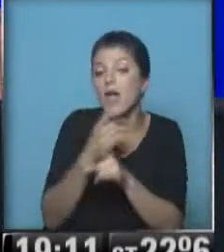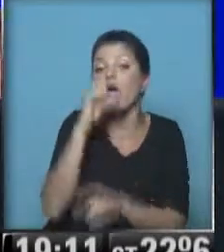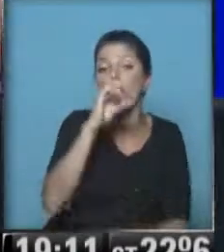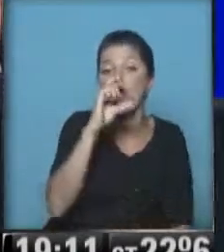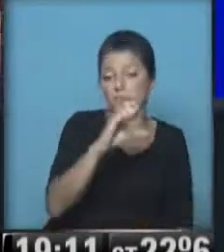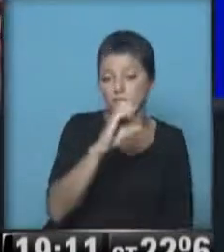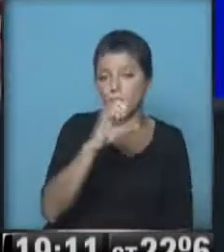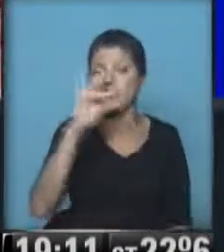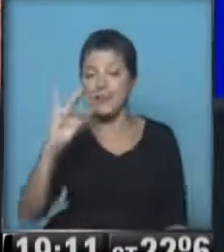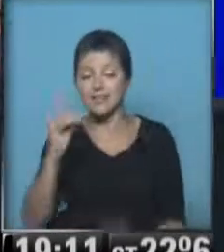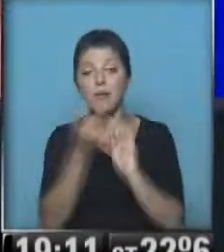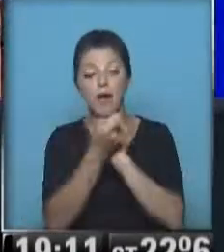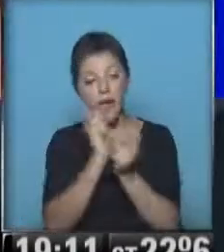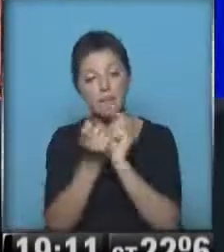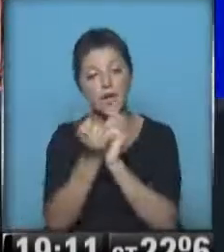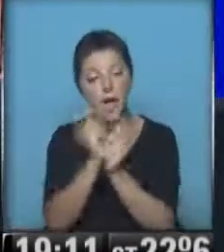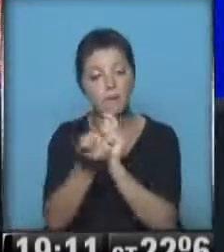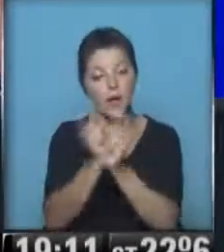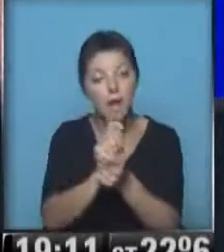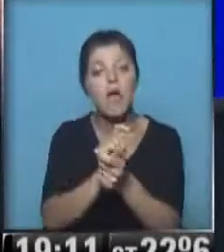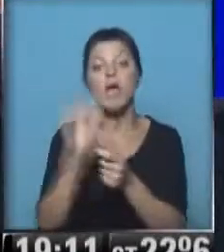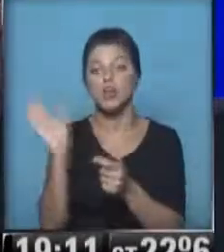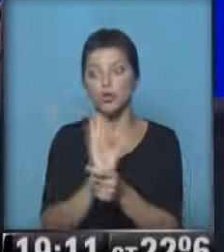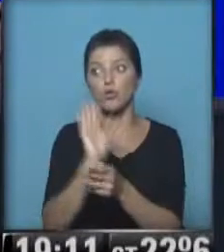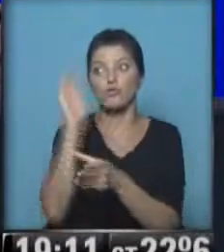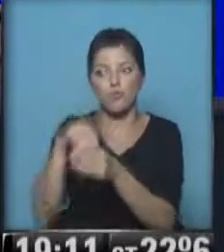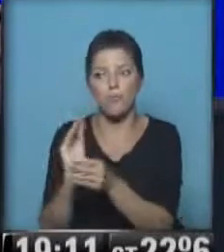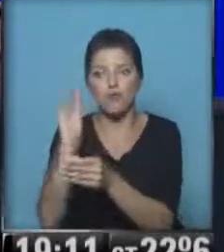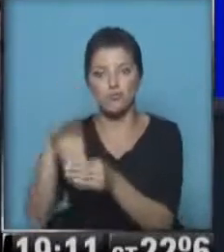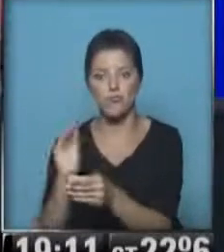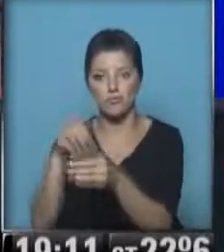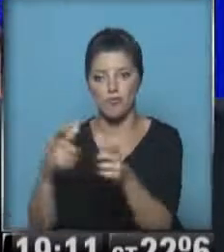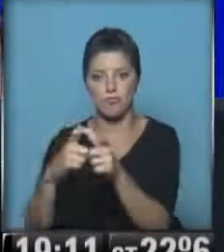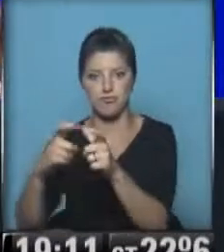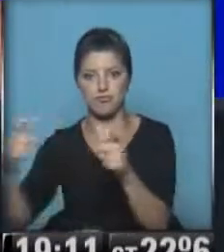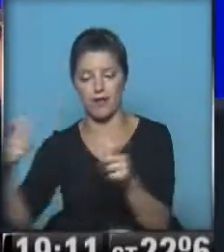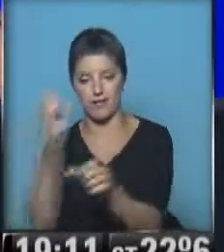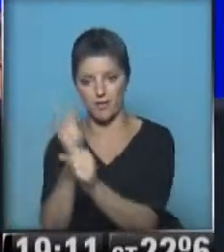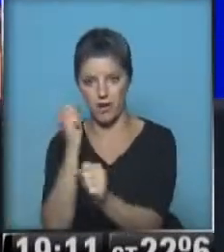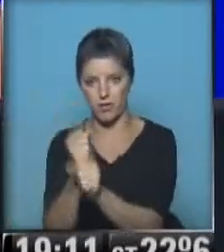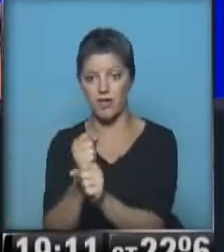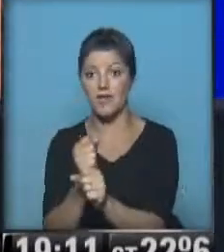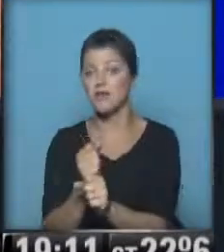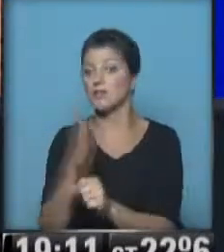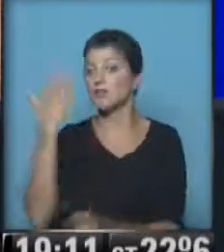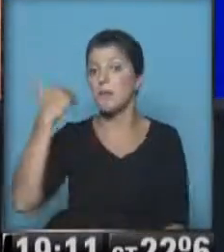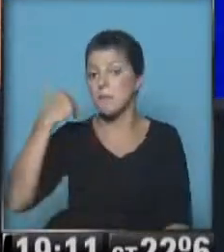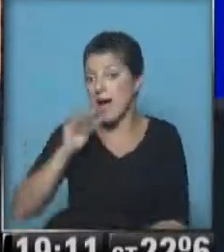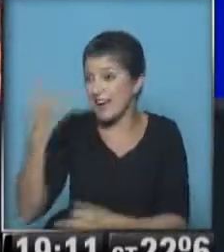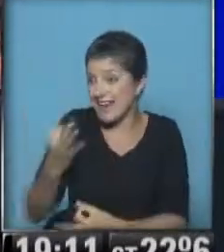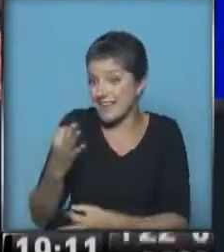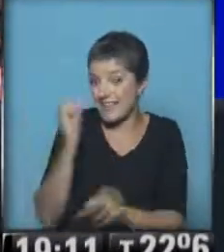y todos van sumando barras bravas como empleados, bueno, cada vez van a ser más barras bravas